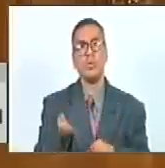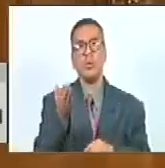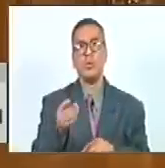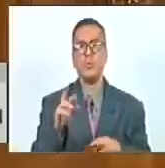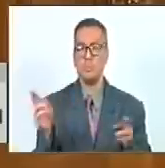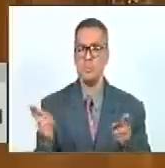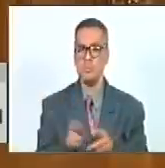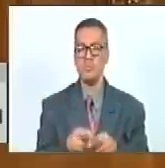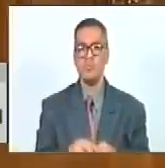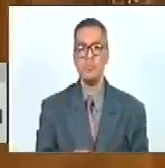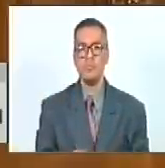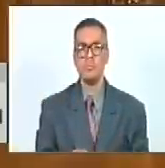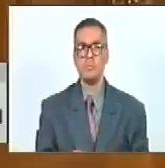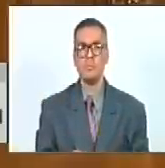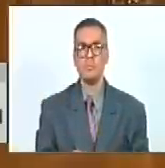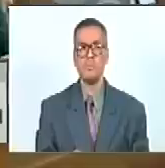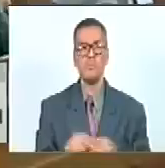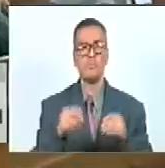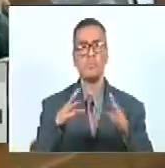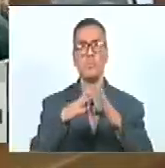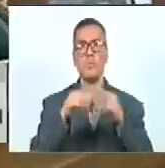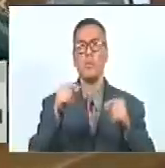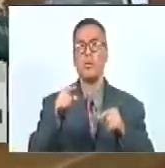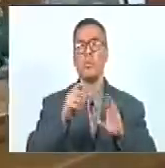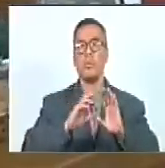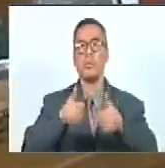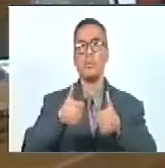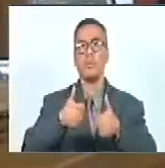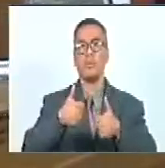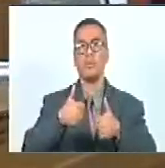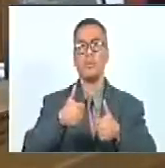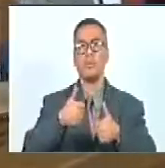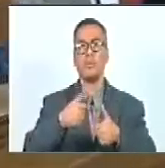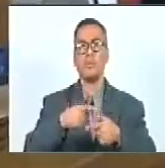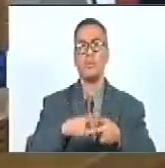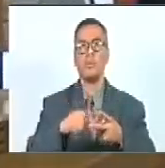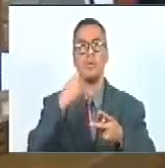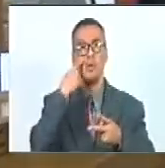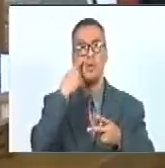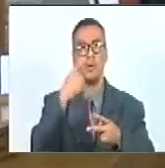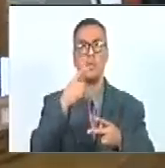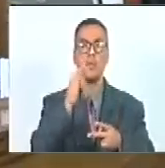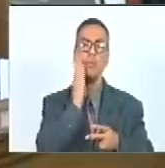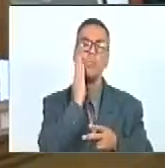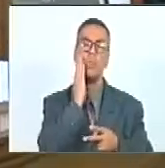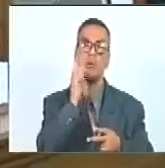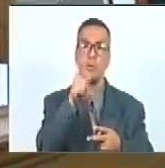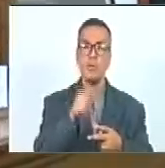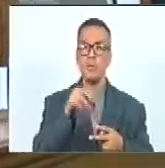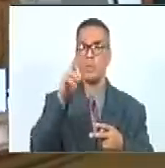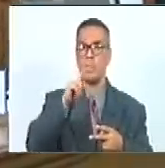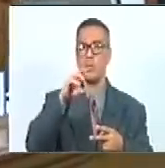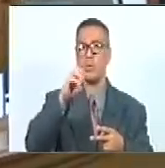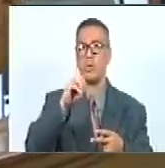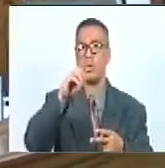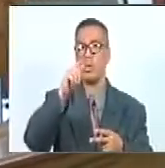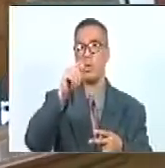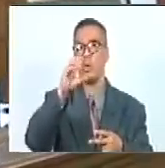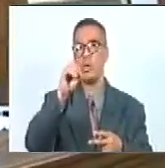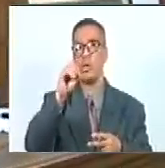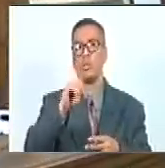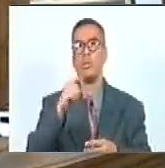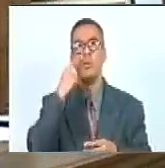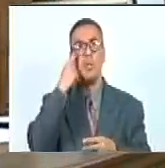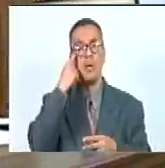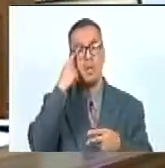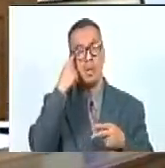breve. Todo arrancó de la virtuosa madre doña Rosa Rojas de Soto, entre